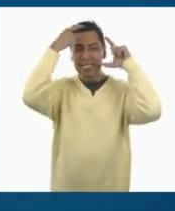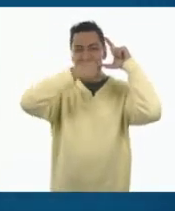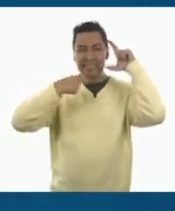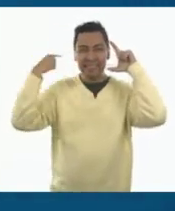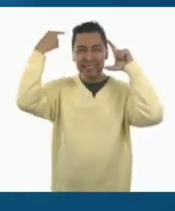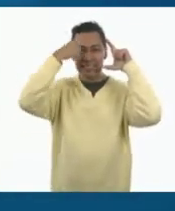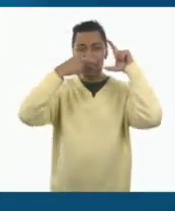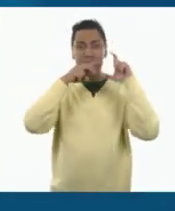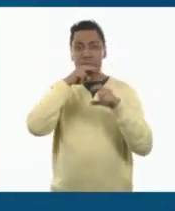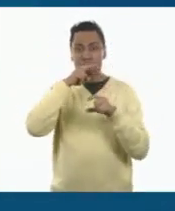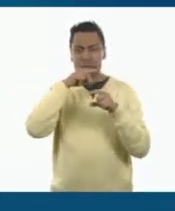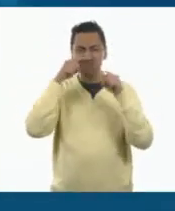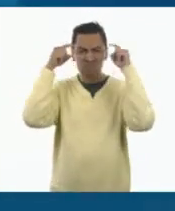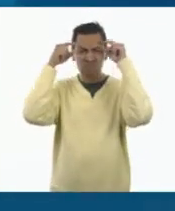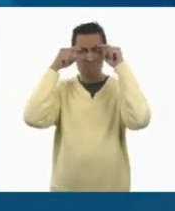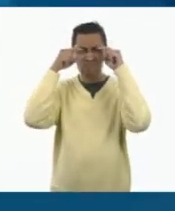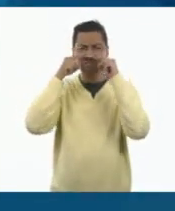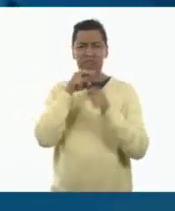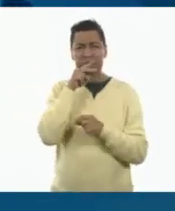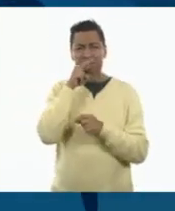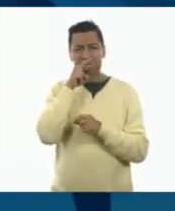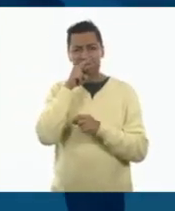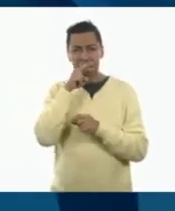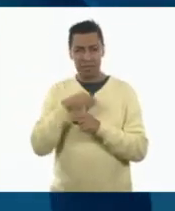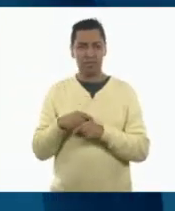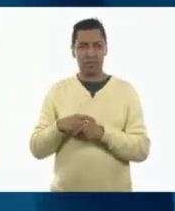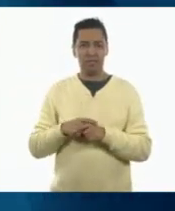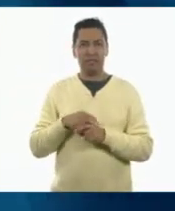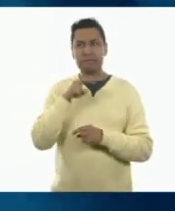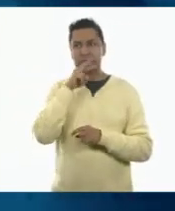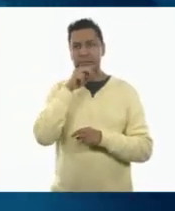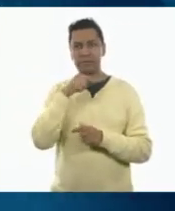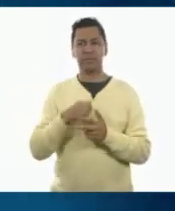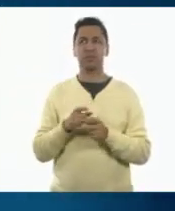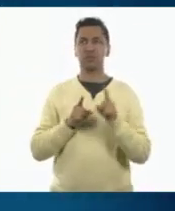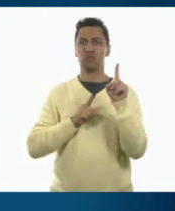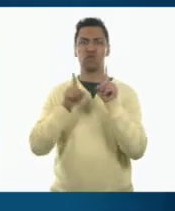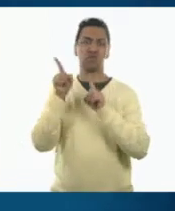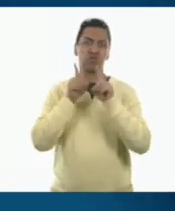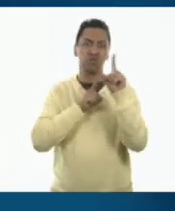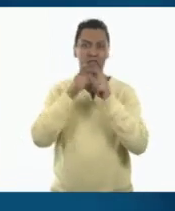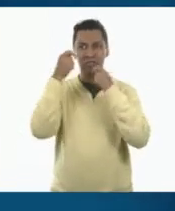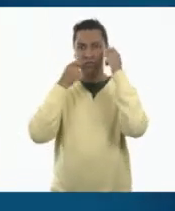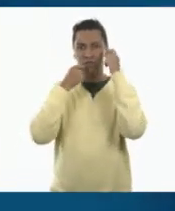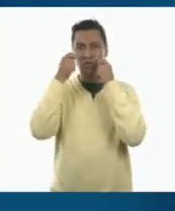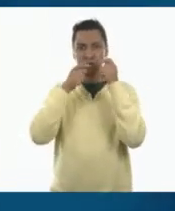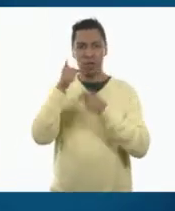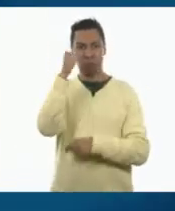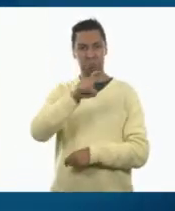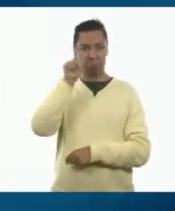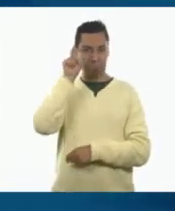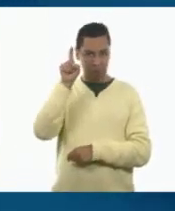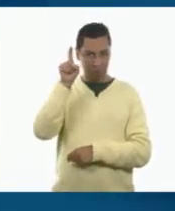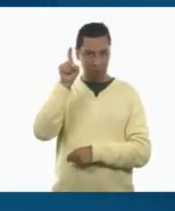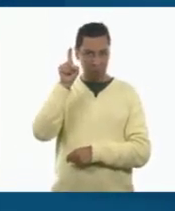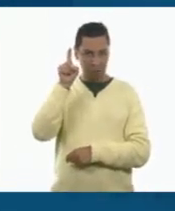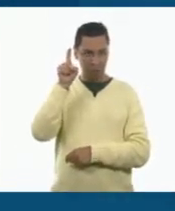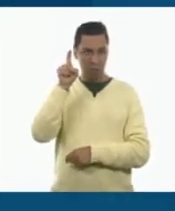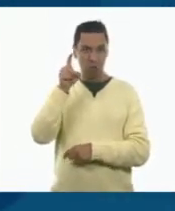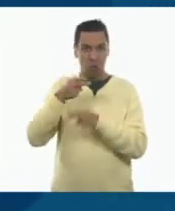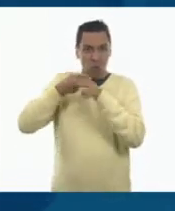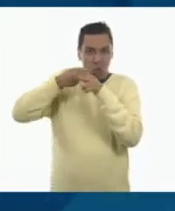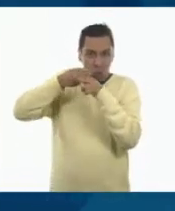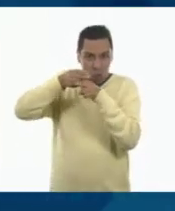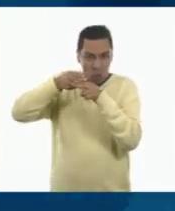como preocupado, con un gesto como de duda, un signo de interrogación, un